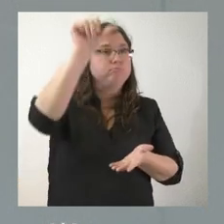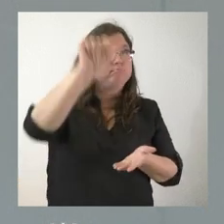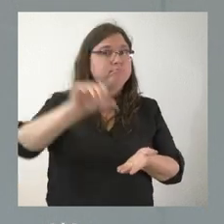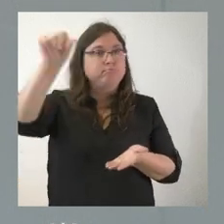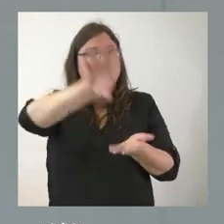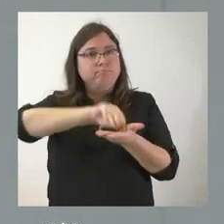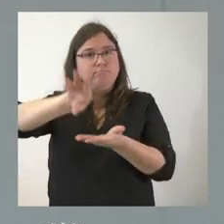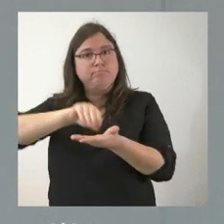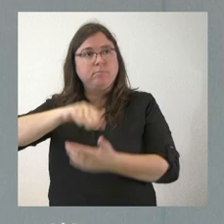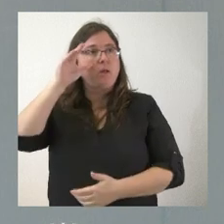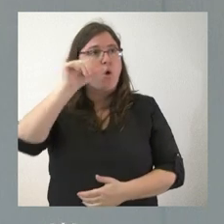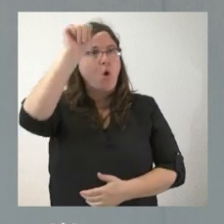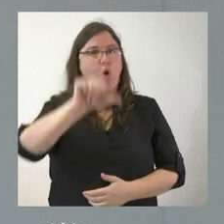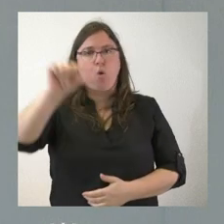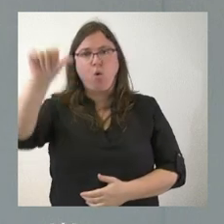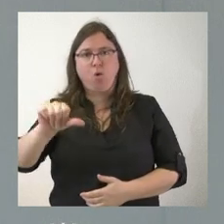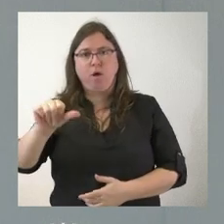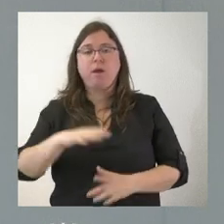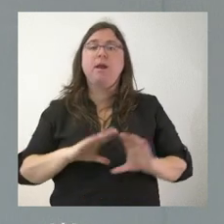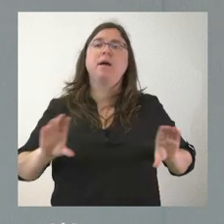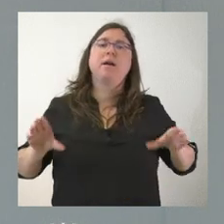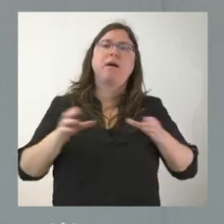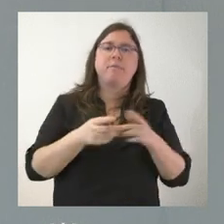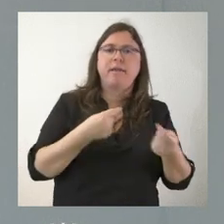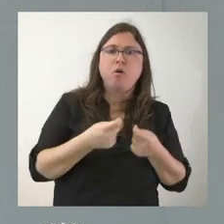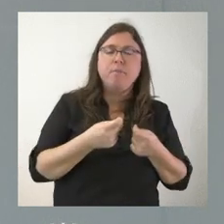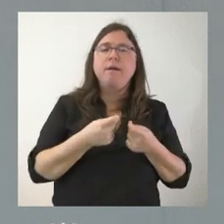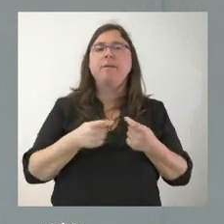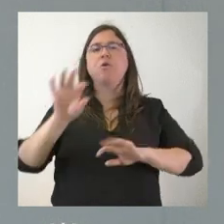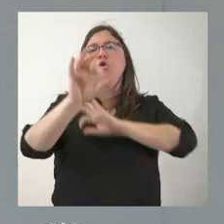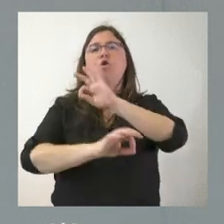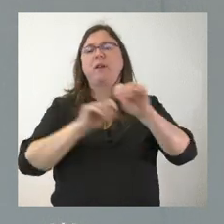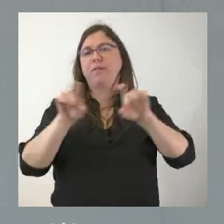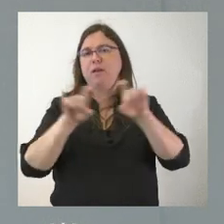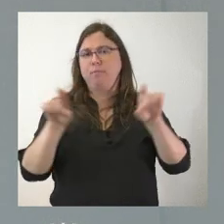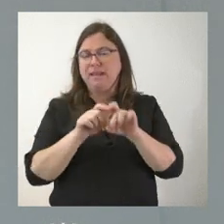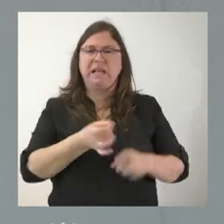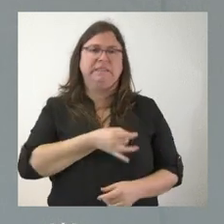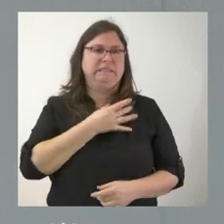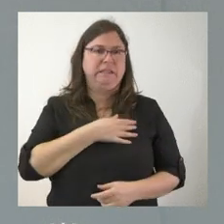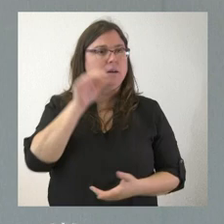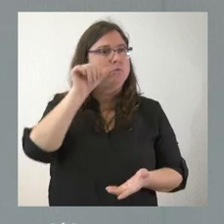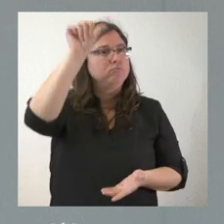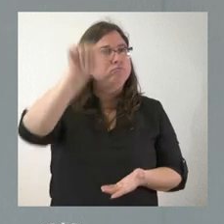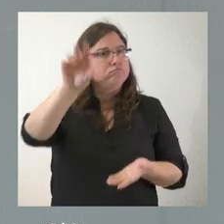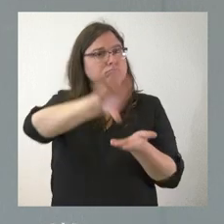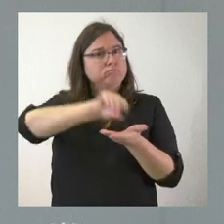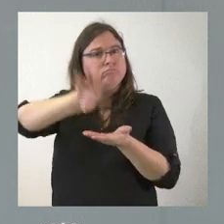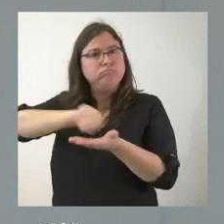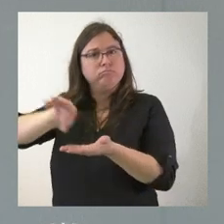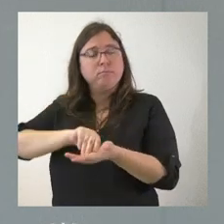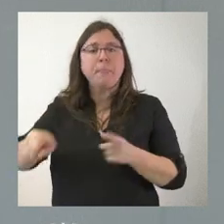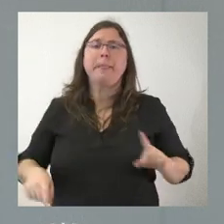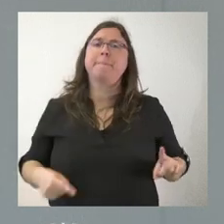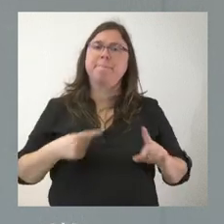de oír a las cámaras de comercio a las organizaciones empresariales las organizaciones sindicales que tienen que aportar pero también a